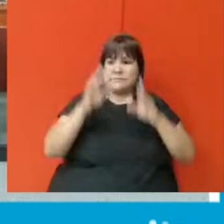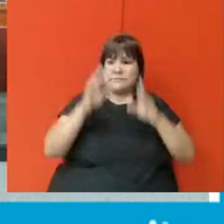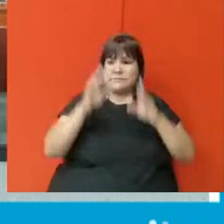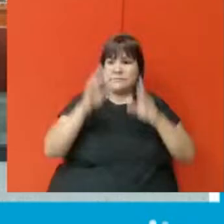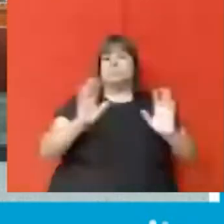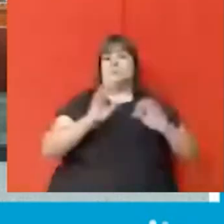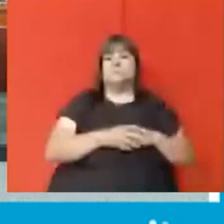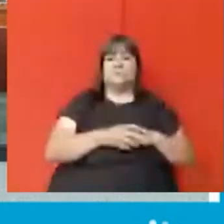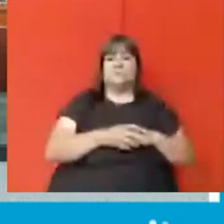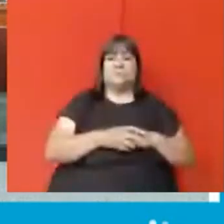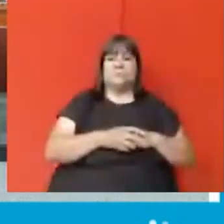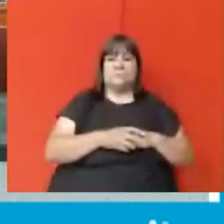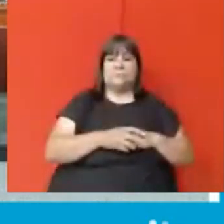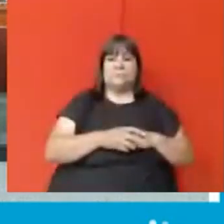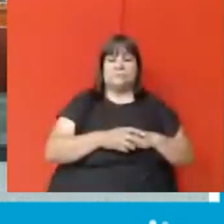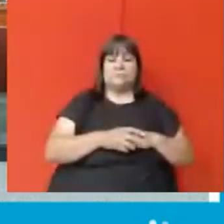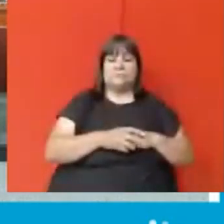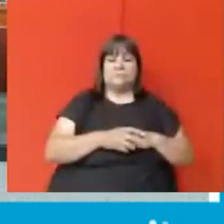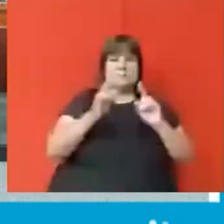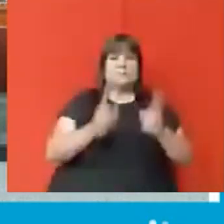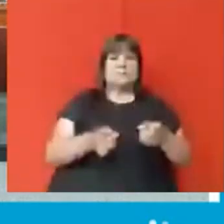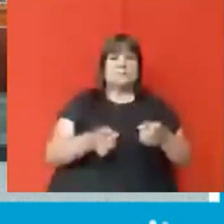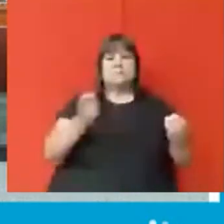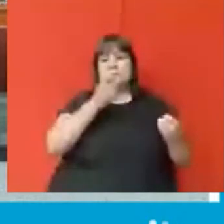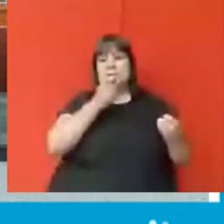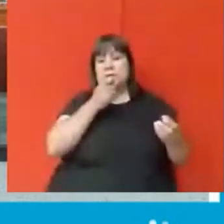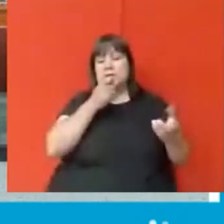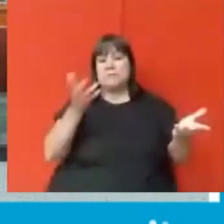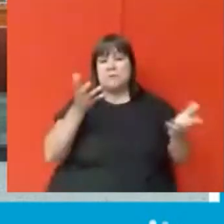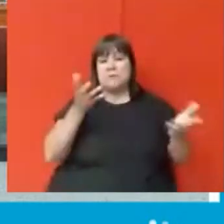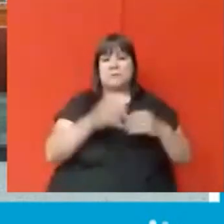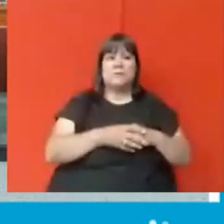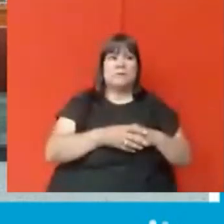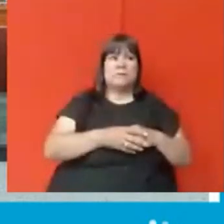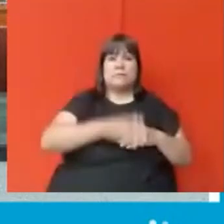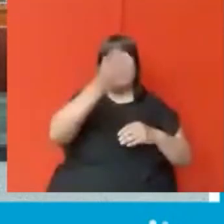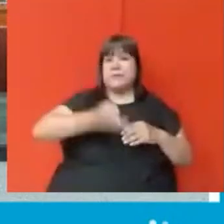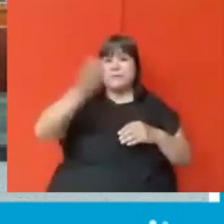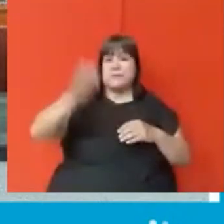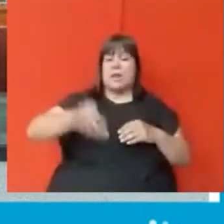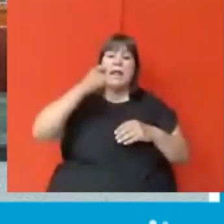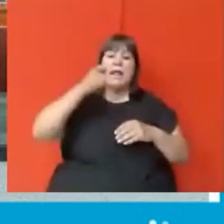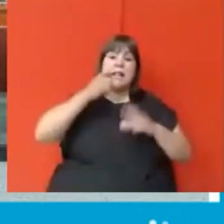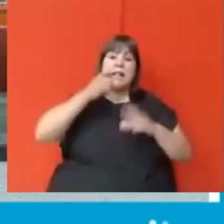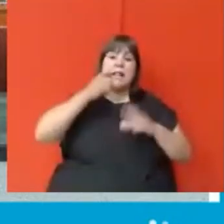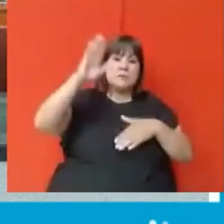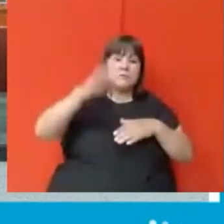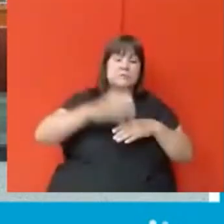Esto tiene que ver, por ejemplo, con las personas mayores que están internadas o están en una institución.